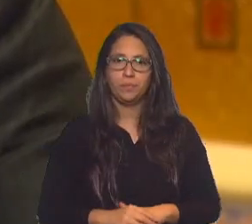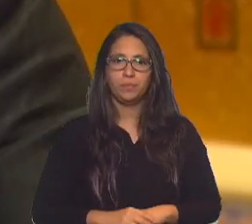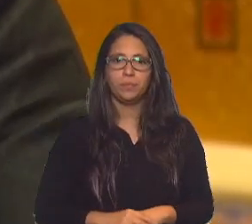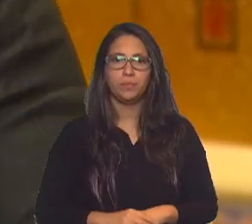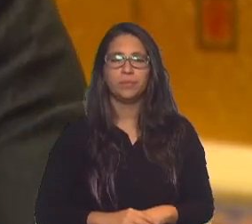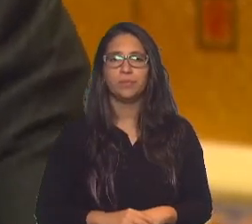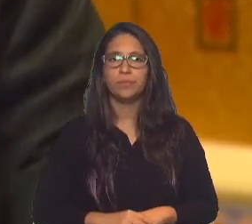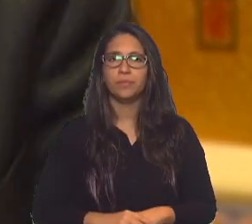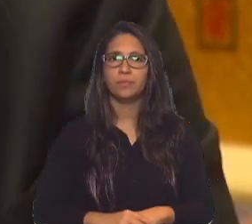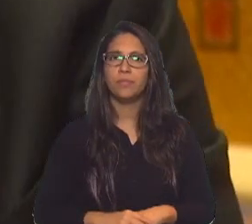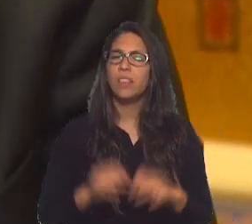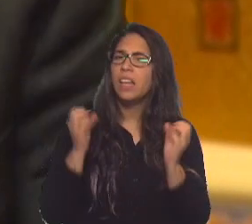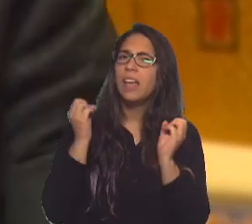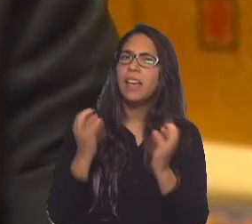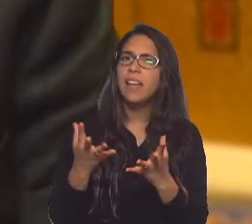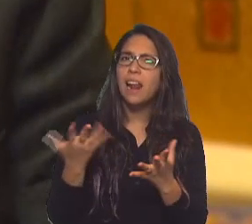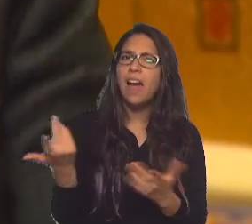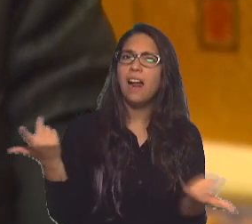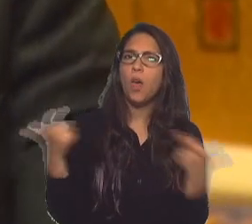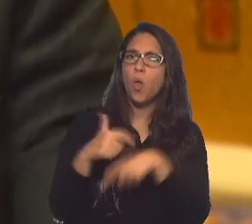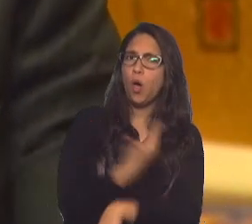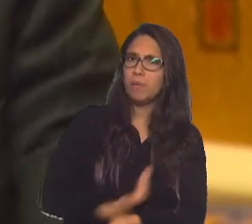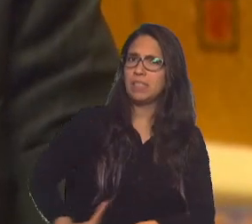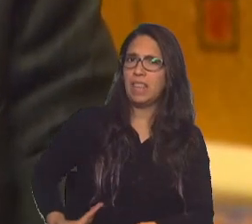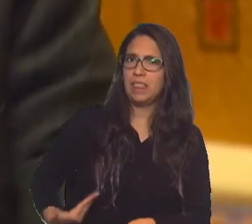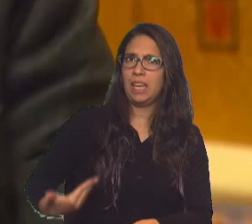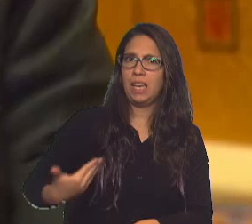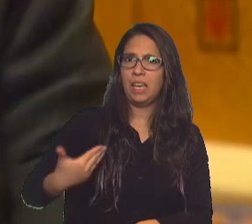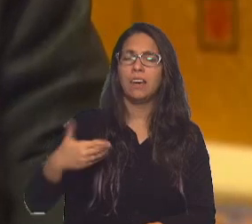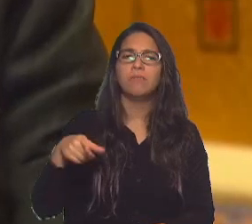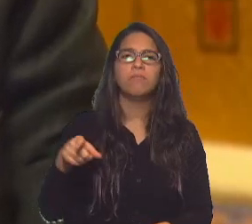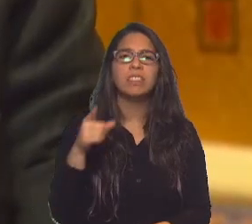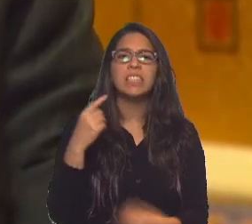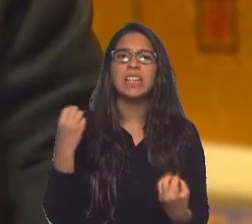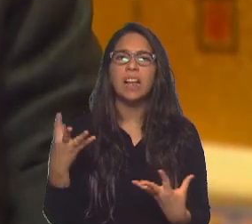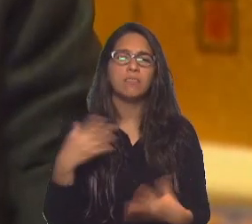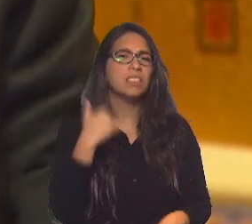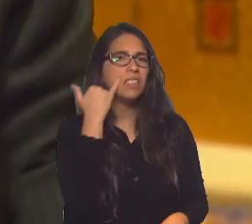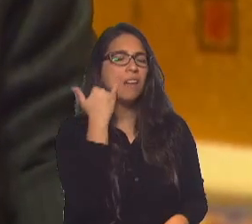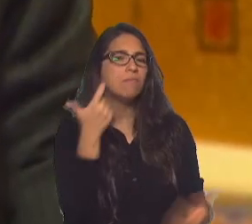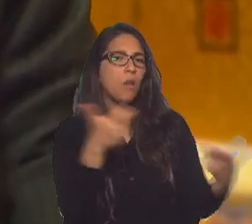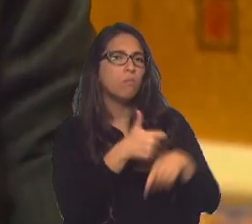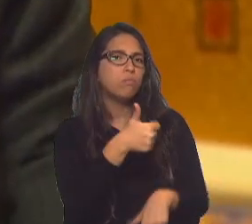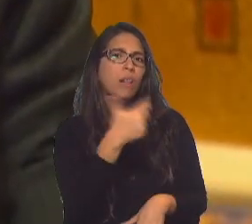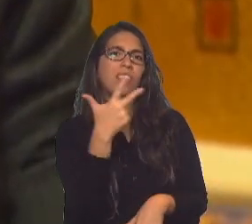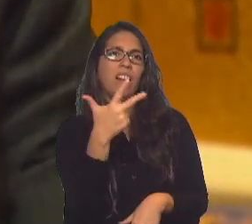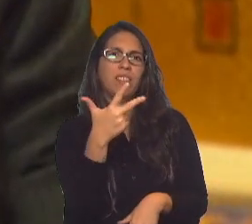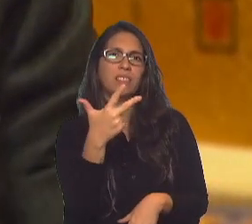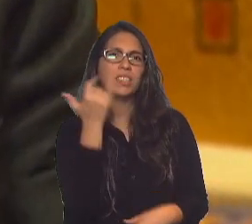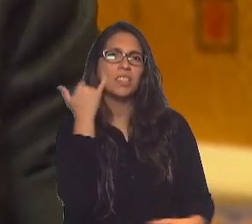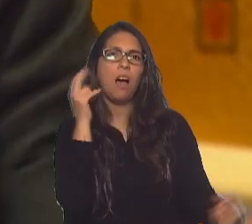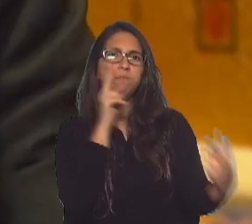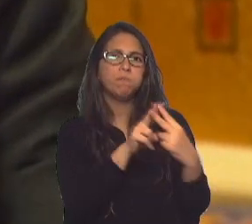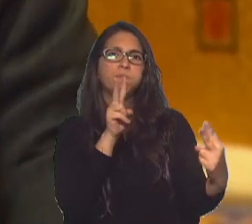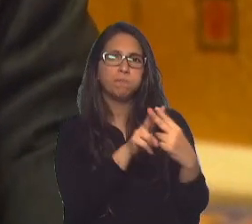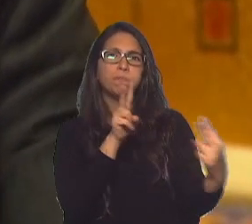¿Cómo fue la reunión con Xi Jinping? Fue una muy buena reunión. La verdad es que esta es la tercera vez que lo veo al presidente